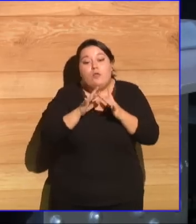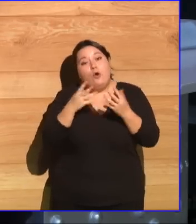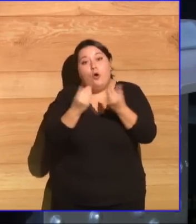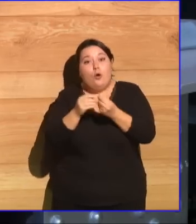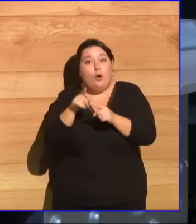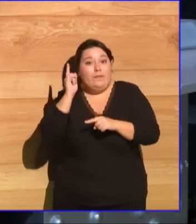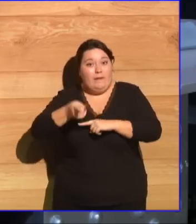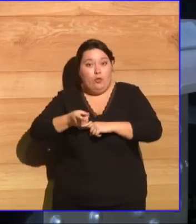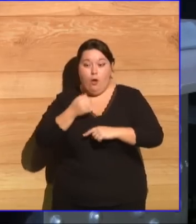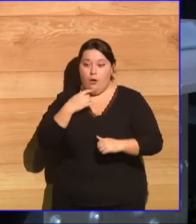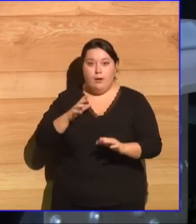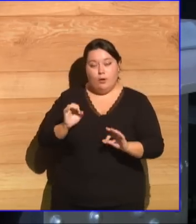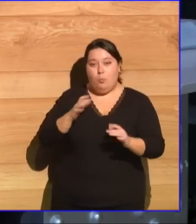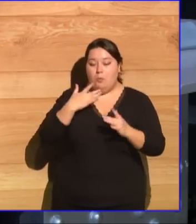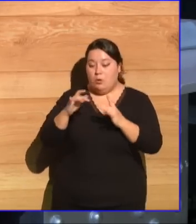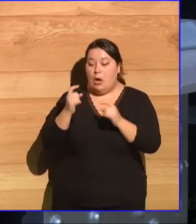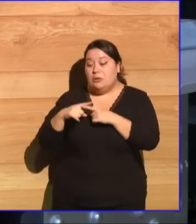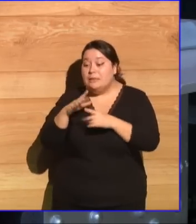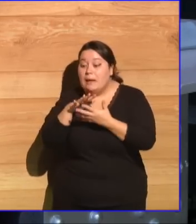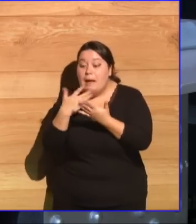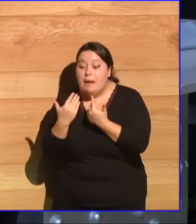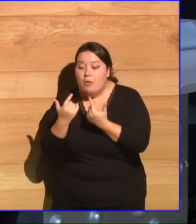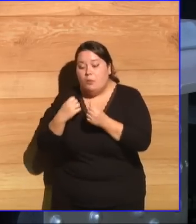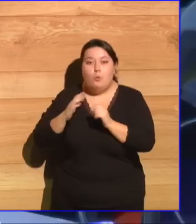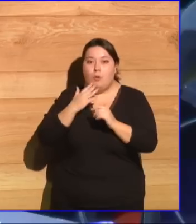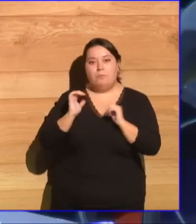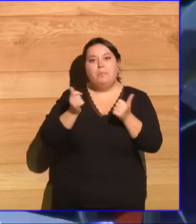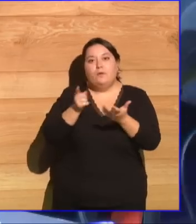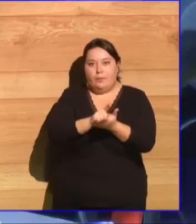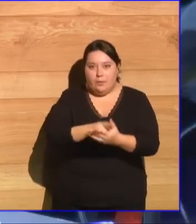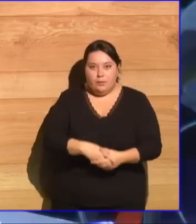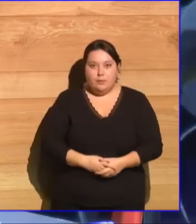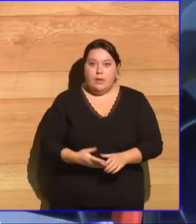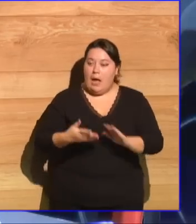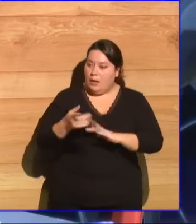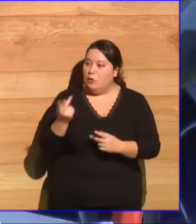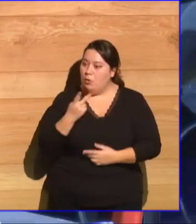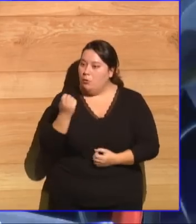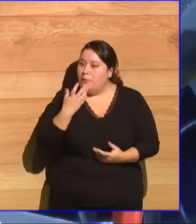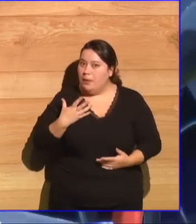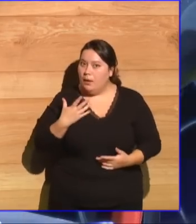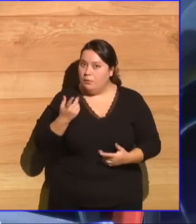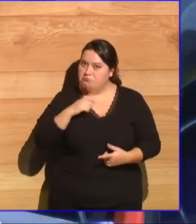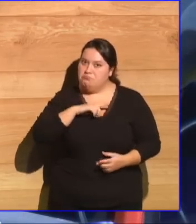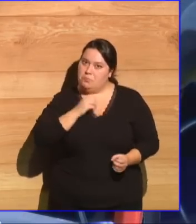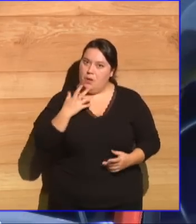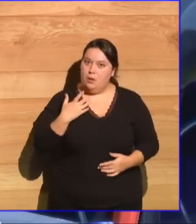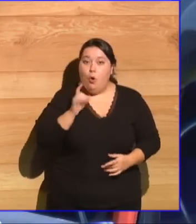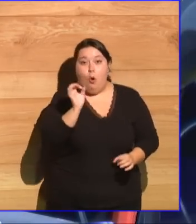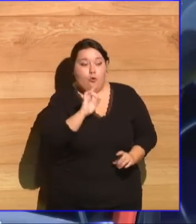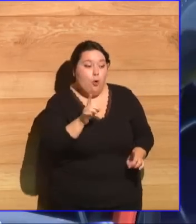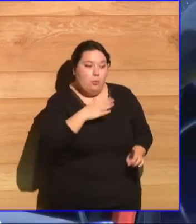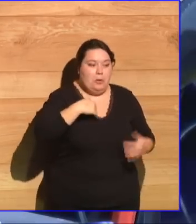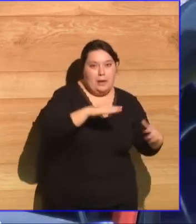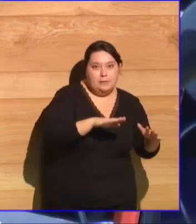hablado lo que hubiera entre vosotros, lo habéis hablado y habéis empezado de cero. O sea, que lo llevamos bien ya entonces. Exacto, o no, pero lo vas a decidir tú a lo largo del